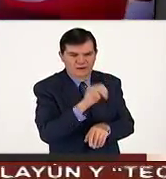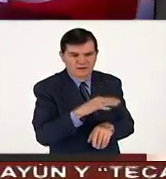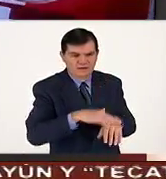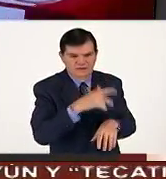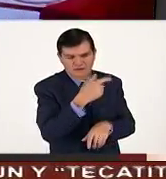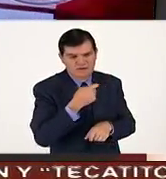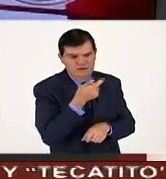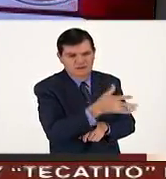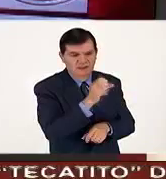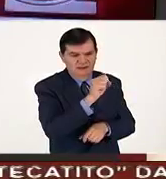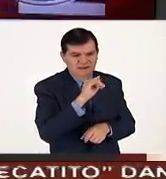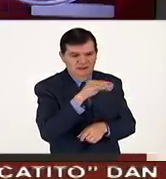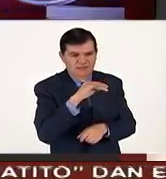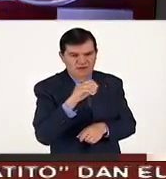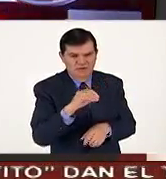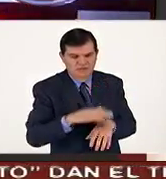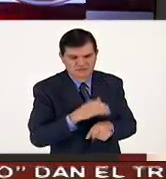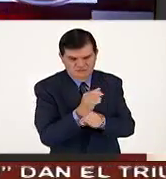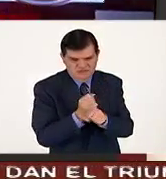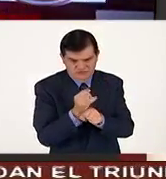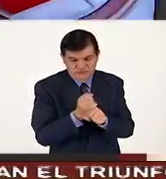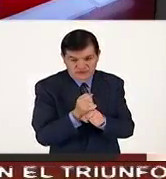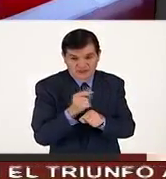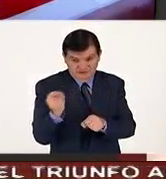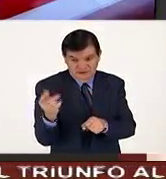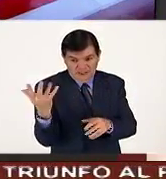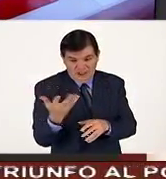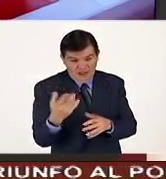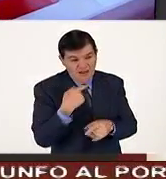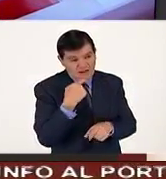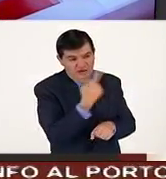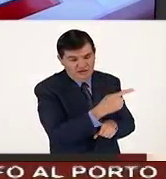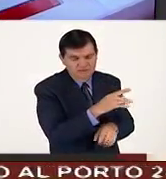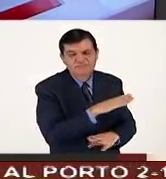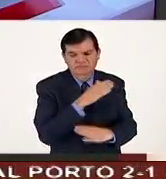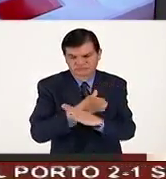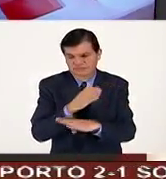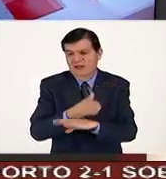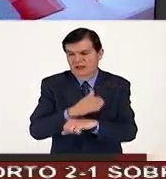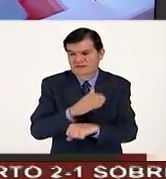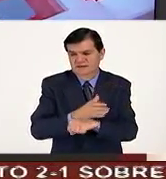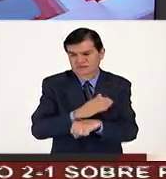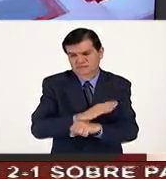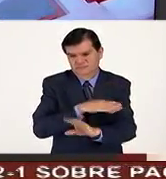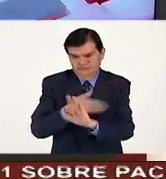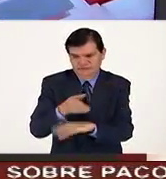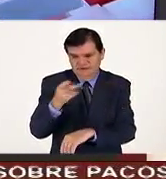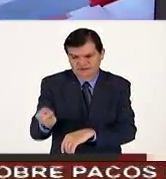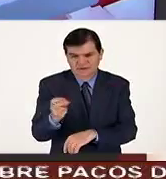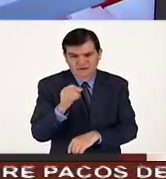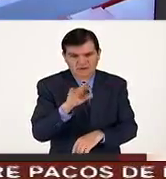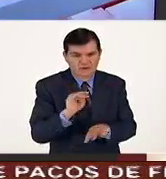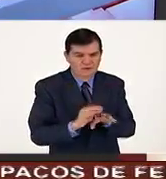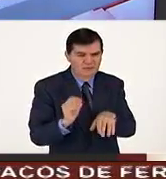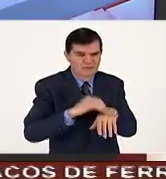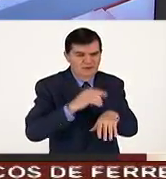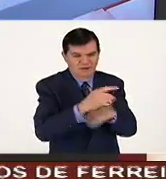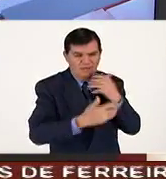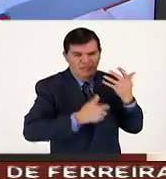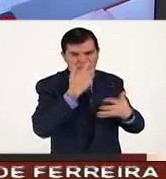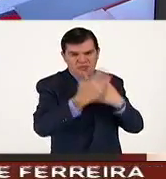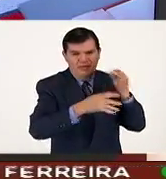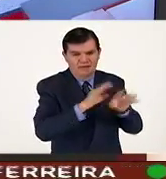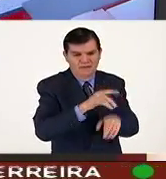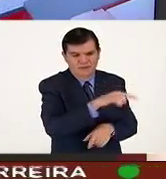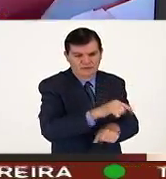simio. Esto se tiene que hacer una investigación. Si sucede, por supuesto que procede el castigo, y si no, solamente es la manera en la que querían calentar, porque todos